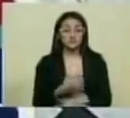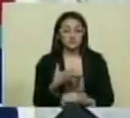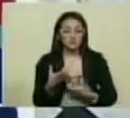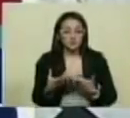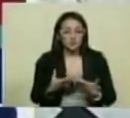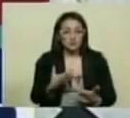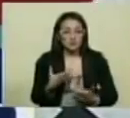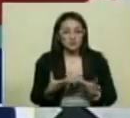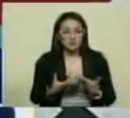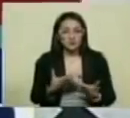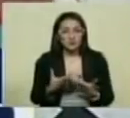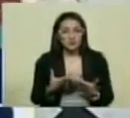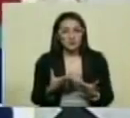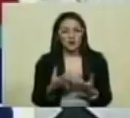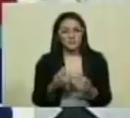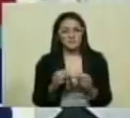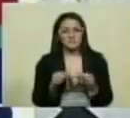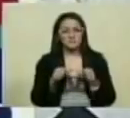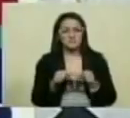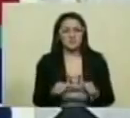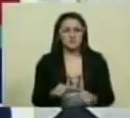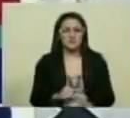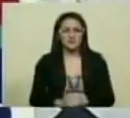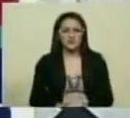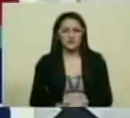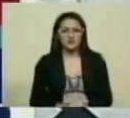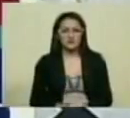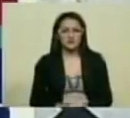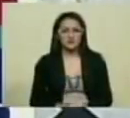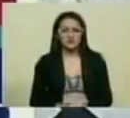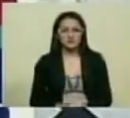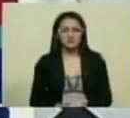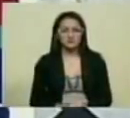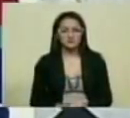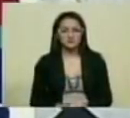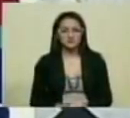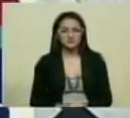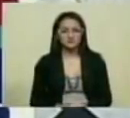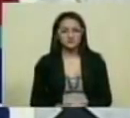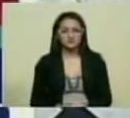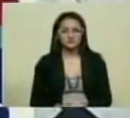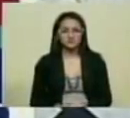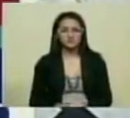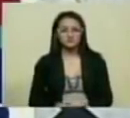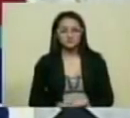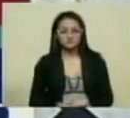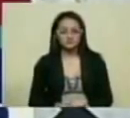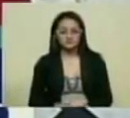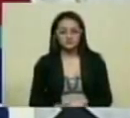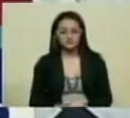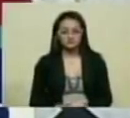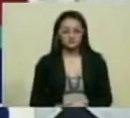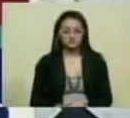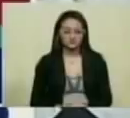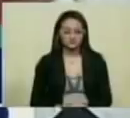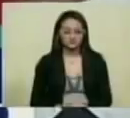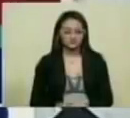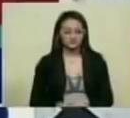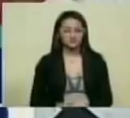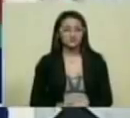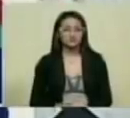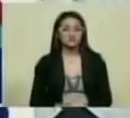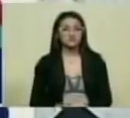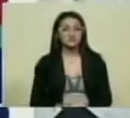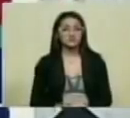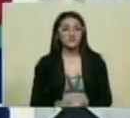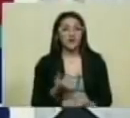Hicimos en un determinado momento que nadie apostaba nada de esas cosas audaces que se hacen, vamos a